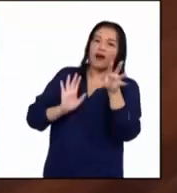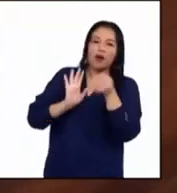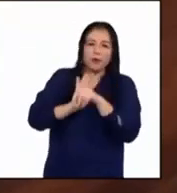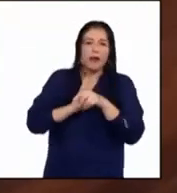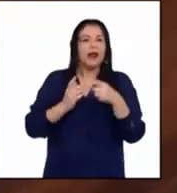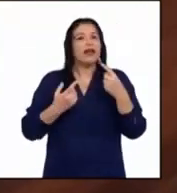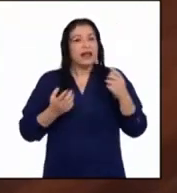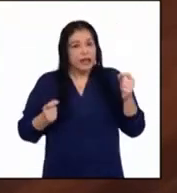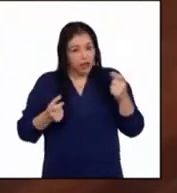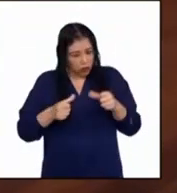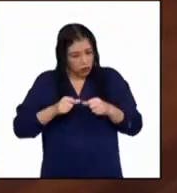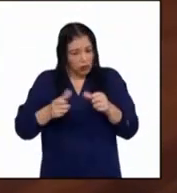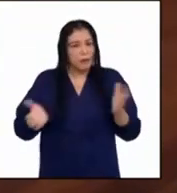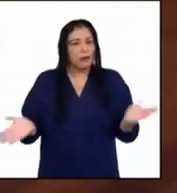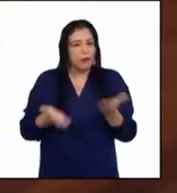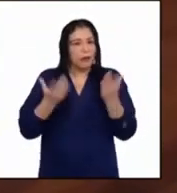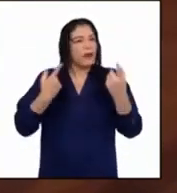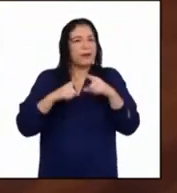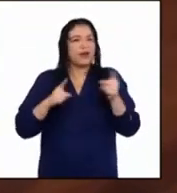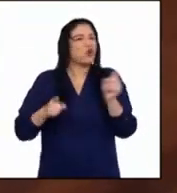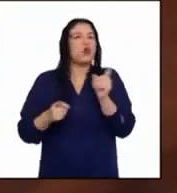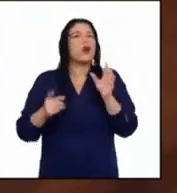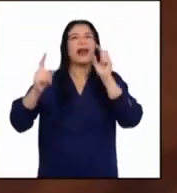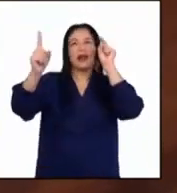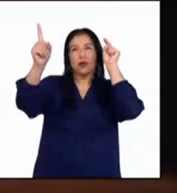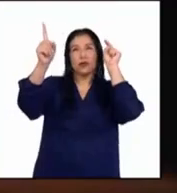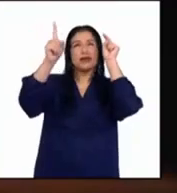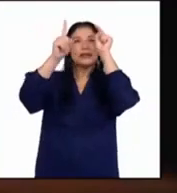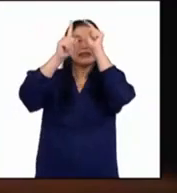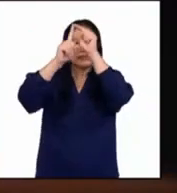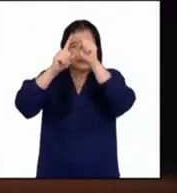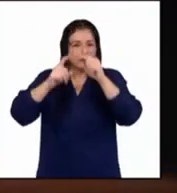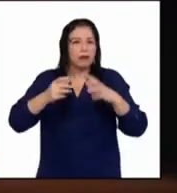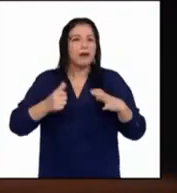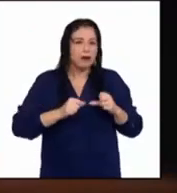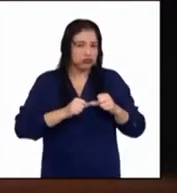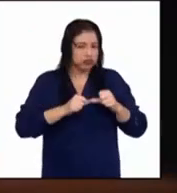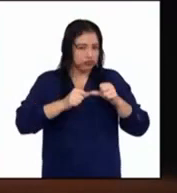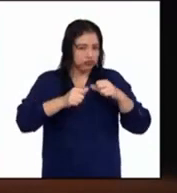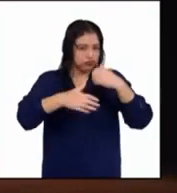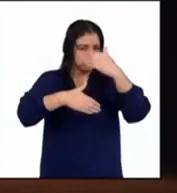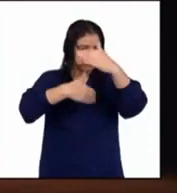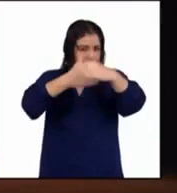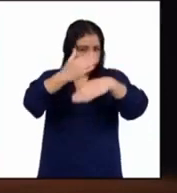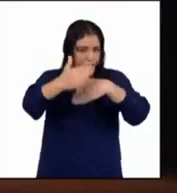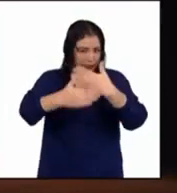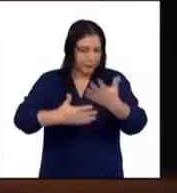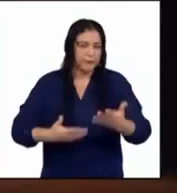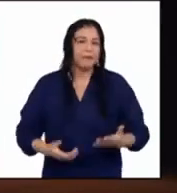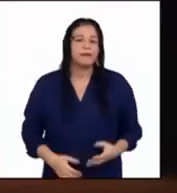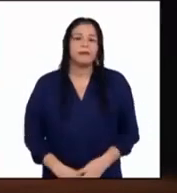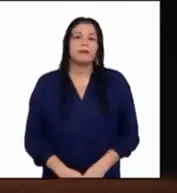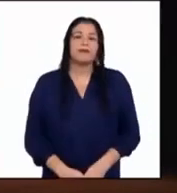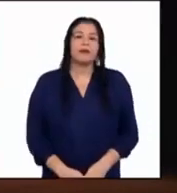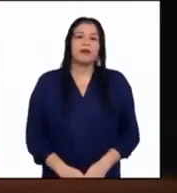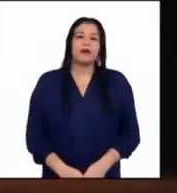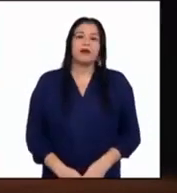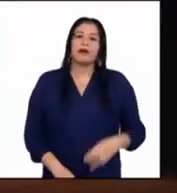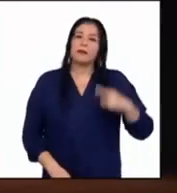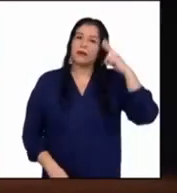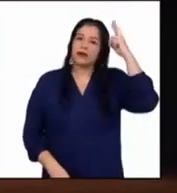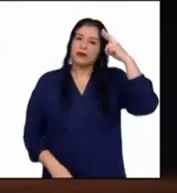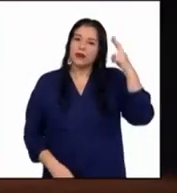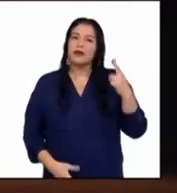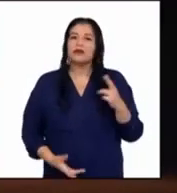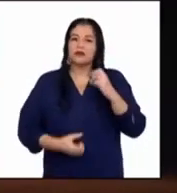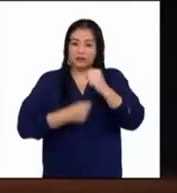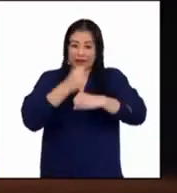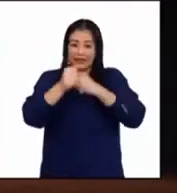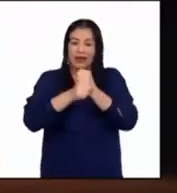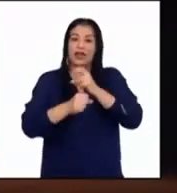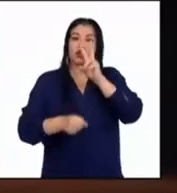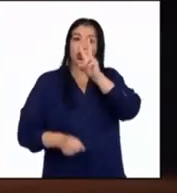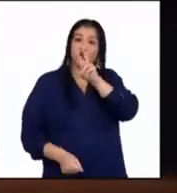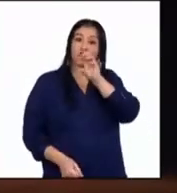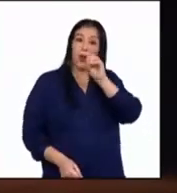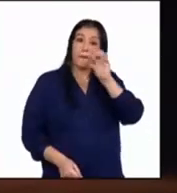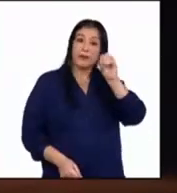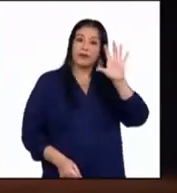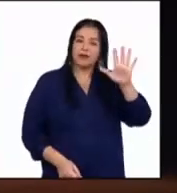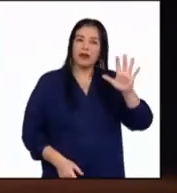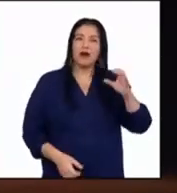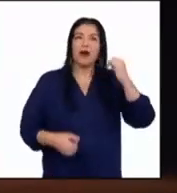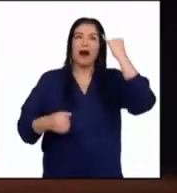pero no era lo que estábamos buscando, digamos, a largo plazo. Y entonces, para el 2005, se